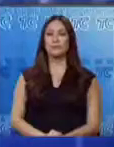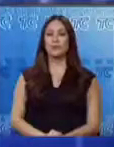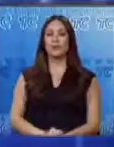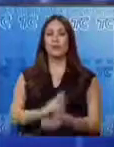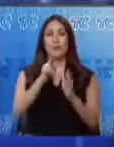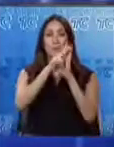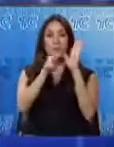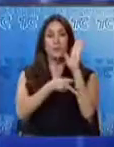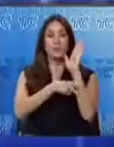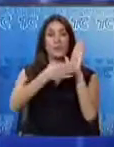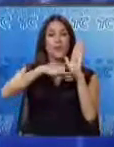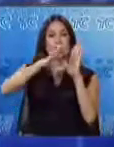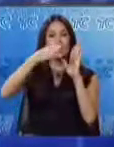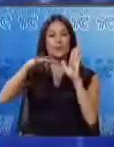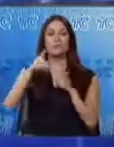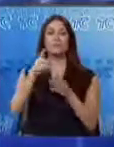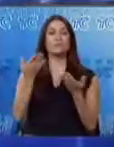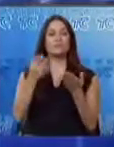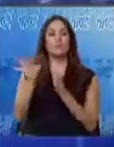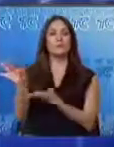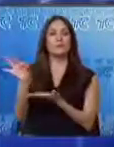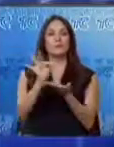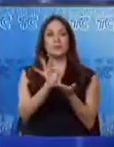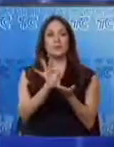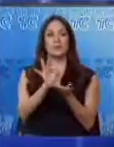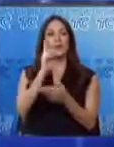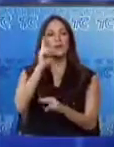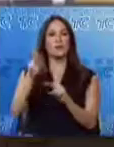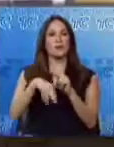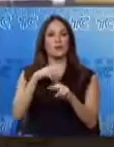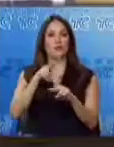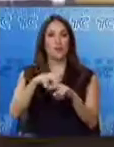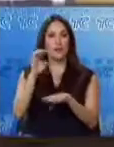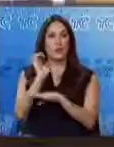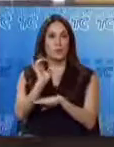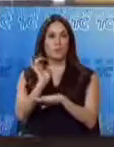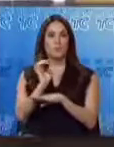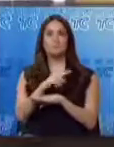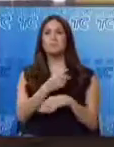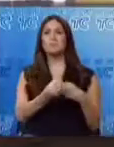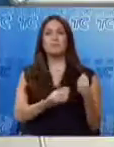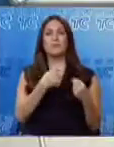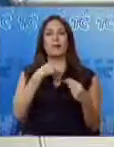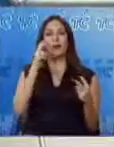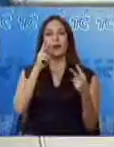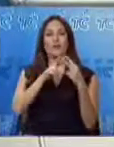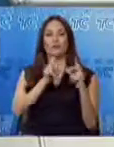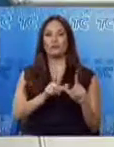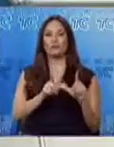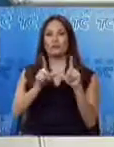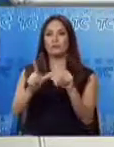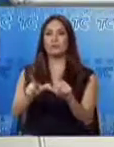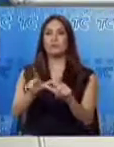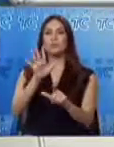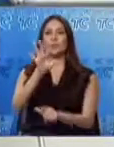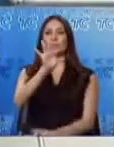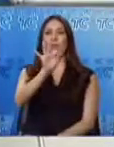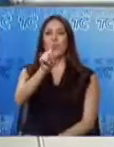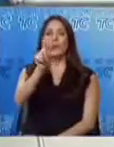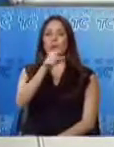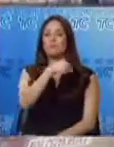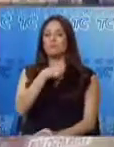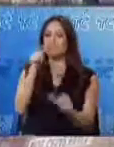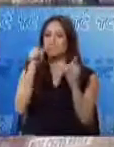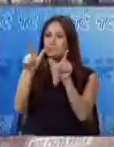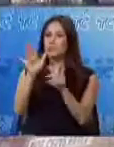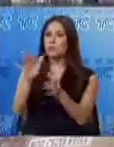Parlamento Andino, a través de la Oficina de Representación Nacional del Ecuador, entregó un reconocimiento al Sistema Integrado de Seguridad